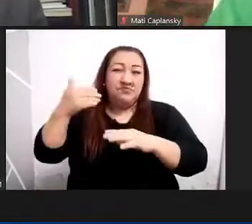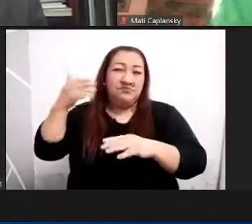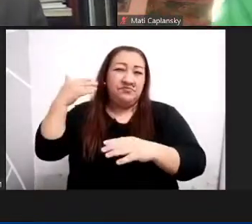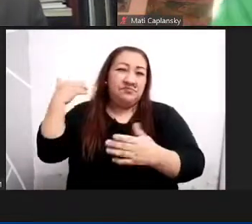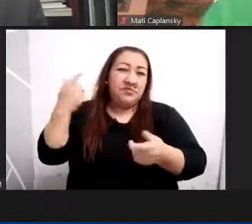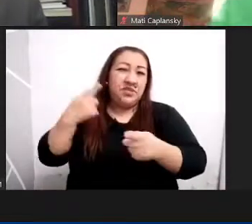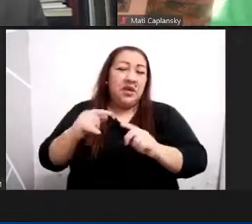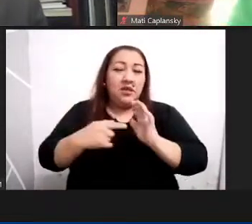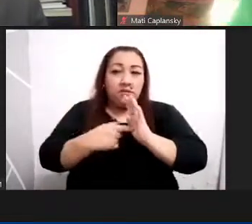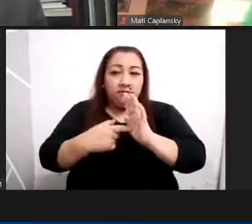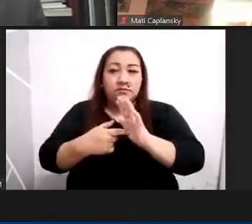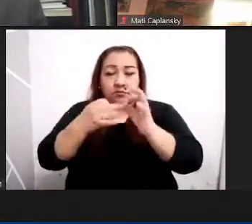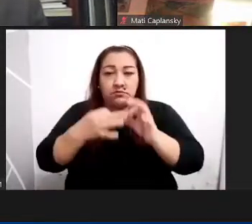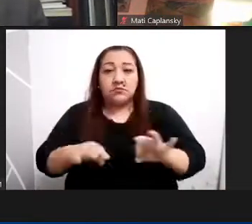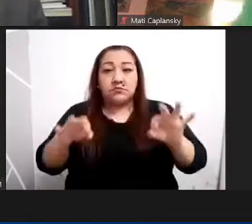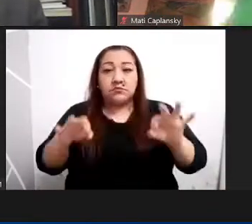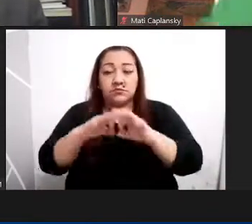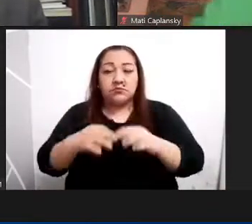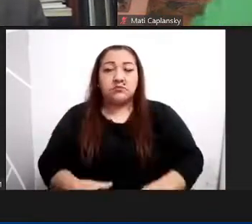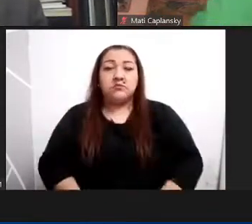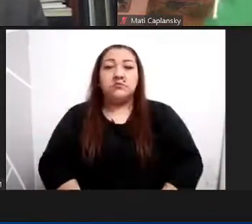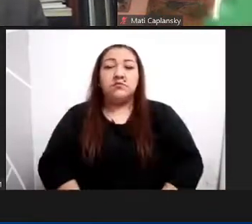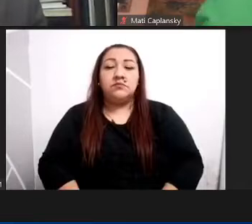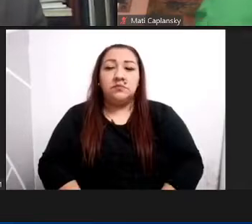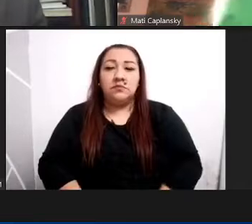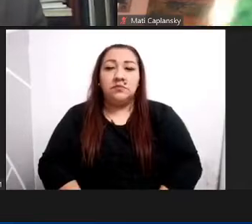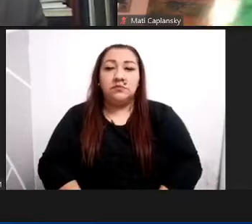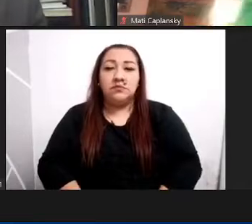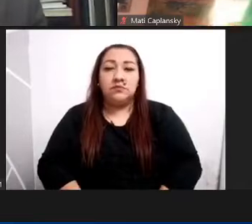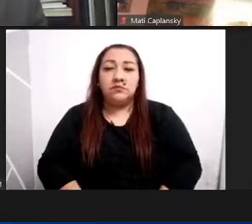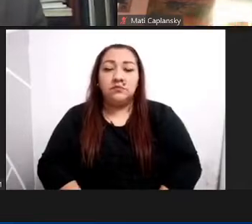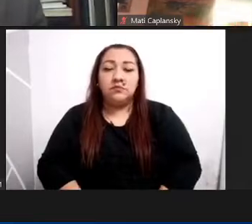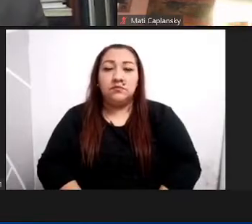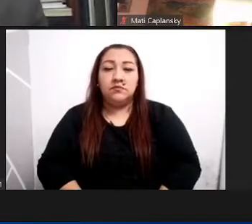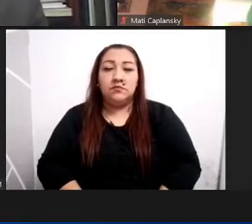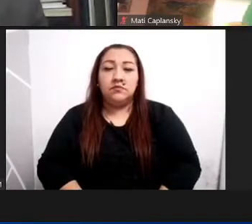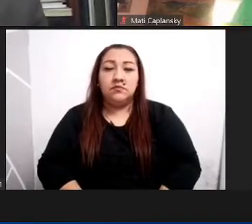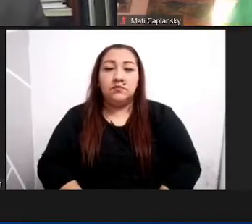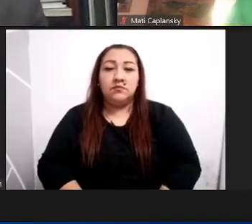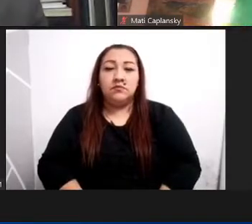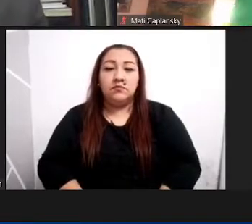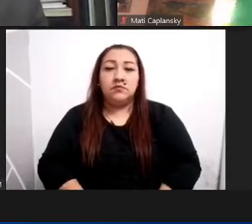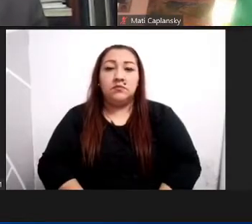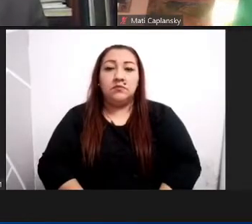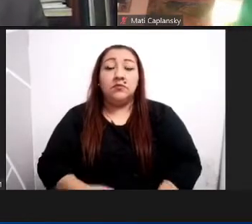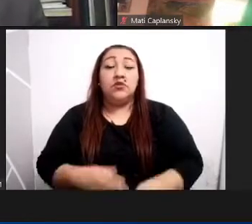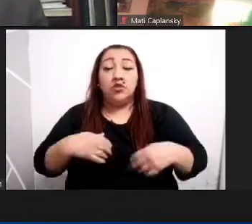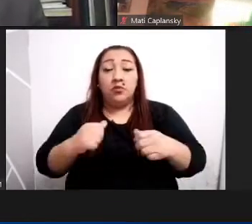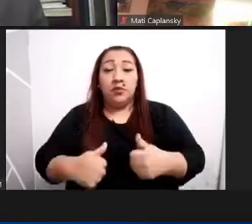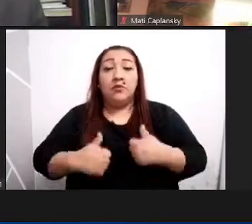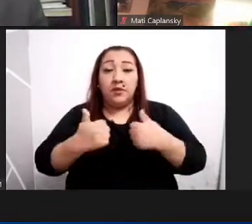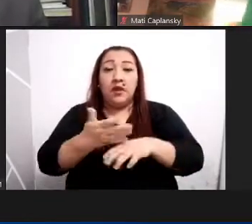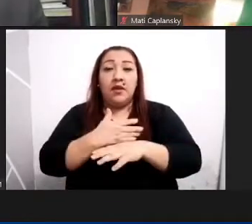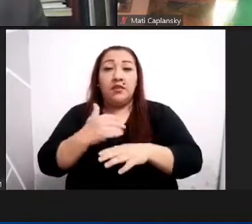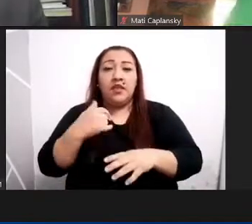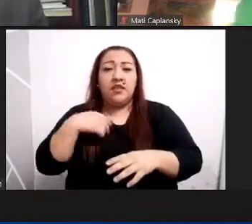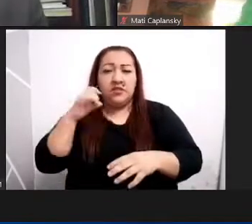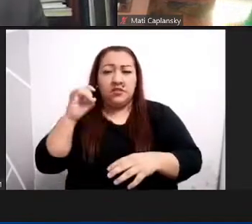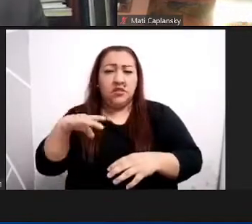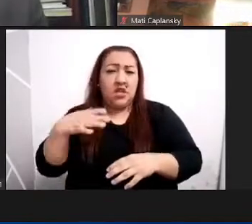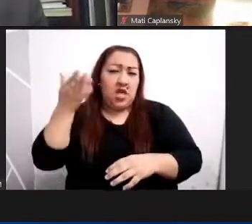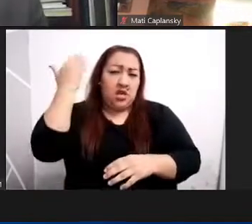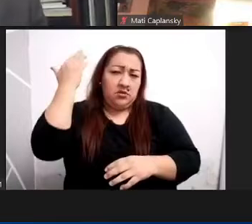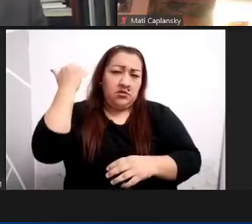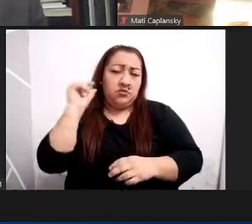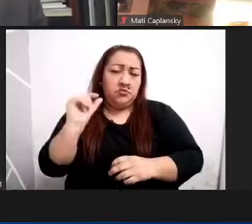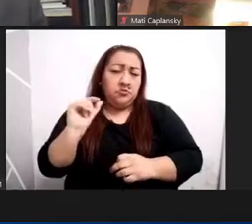de la importancia de las minorías sexuales ha cambiado muy radicalmente. A mí me tocó vivir en Chile no hace mucho, cuando hasta el